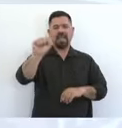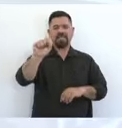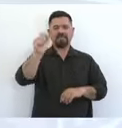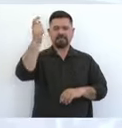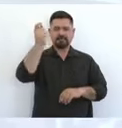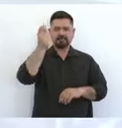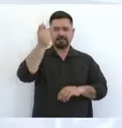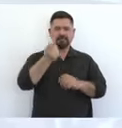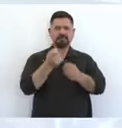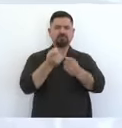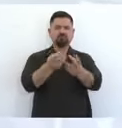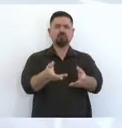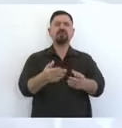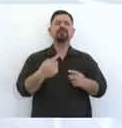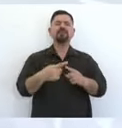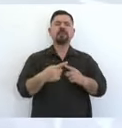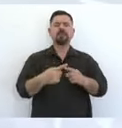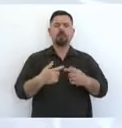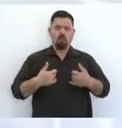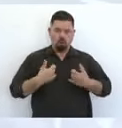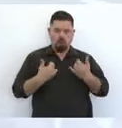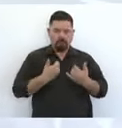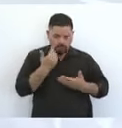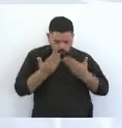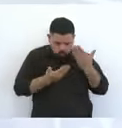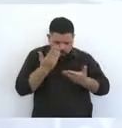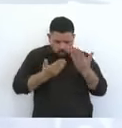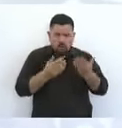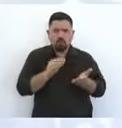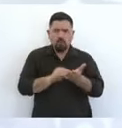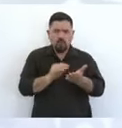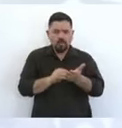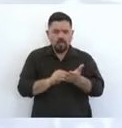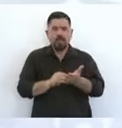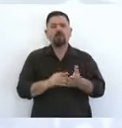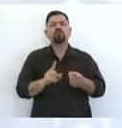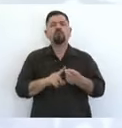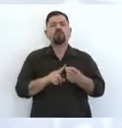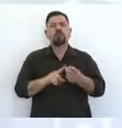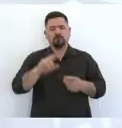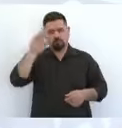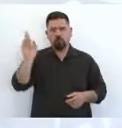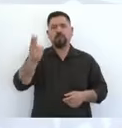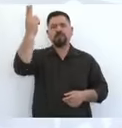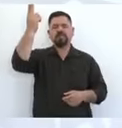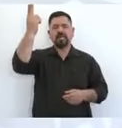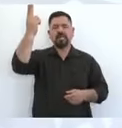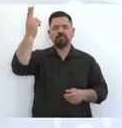para quienes estudian en el nivel superior,